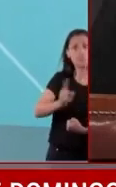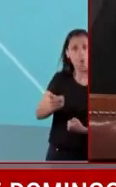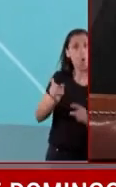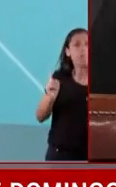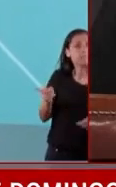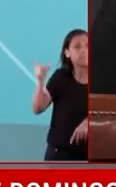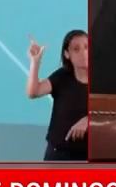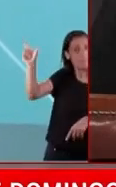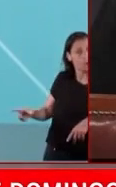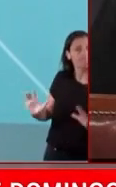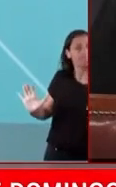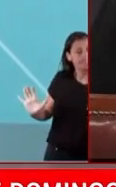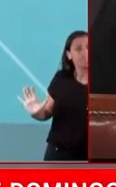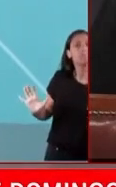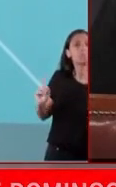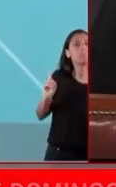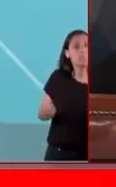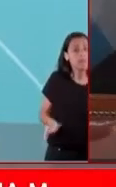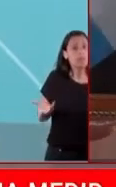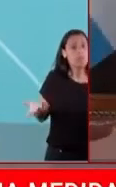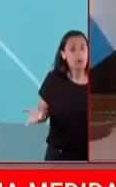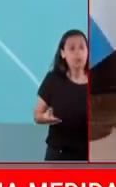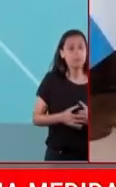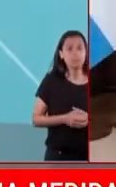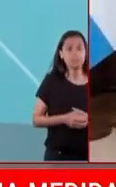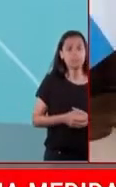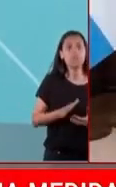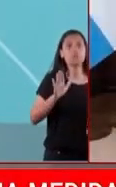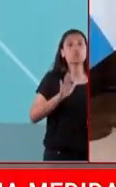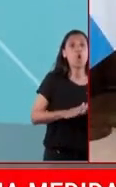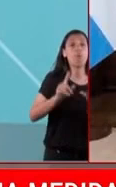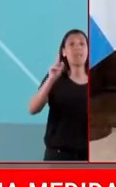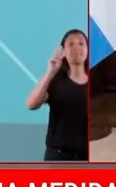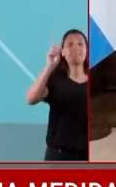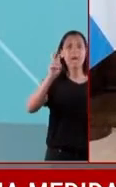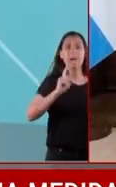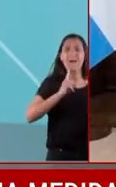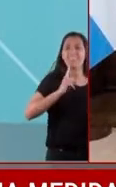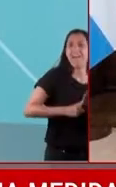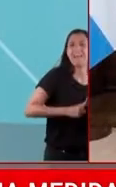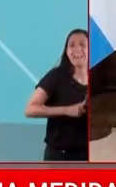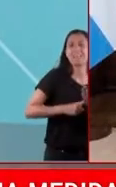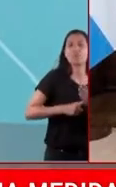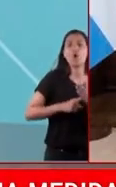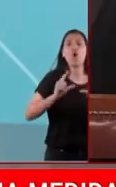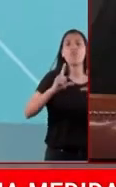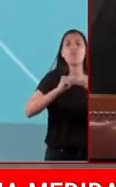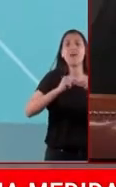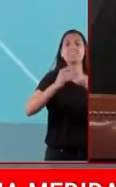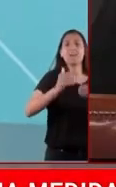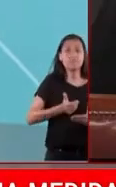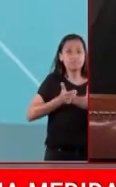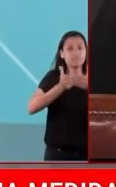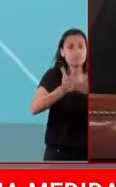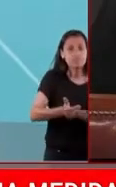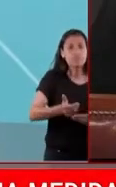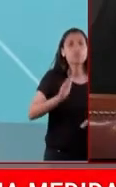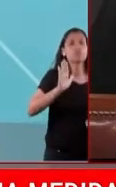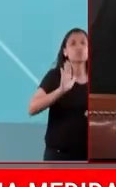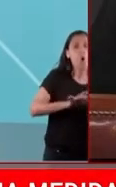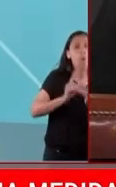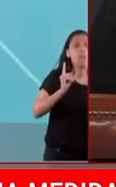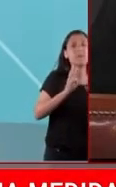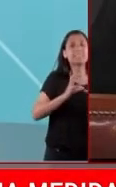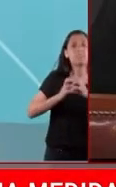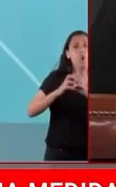suspensión en las provincias de Tucumán y San Juan a solo 5 días de las elecciones. ¿Por qué